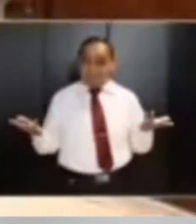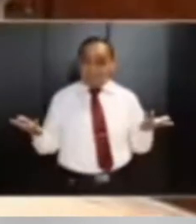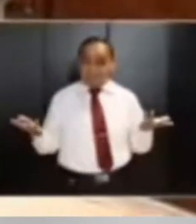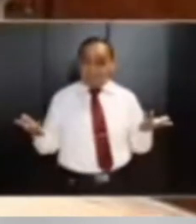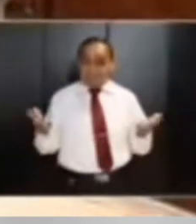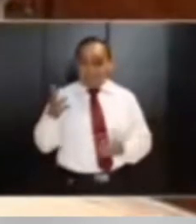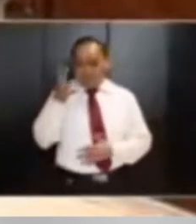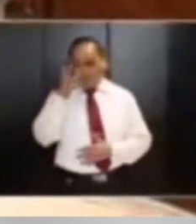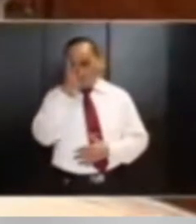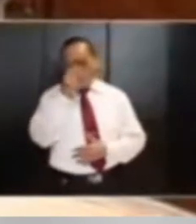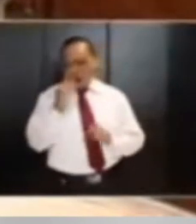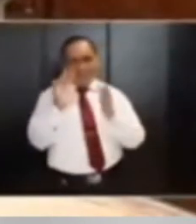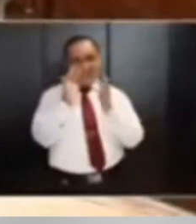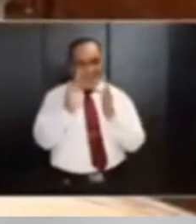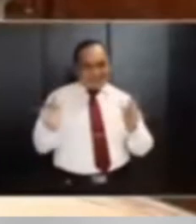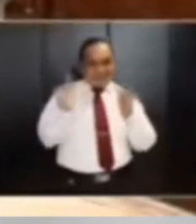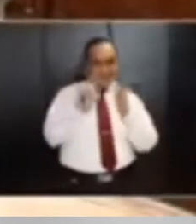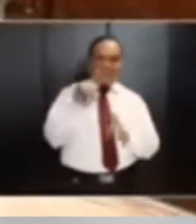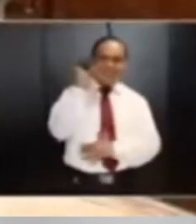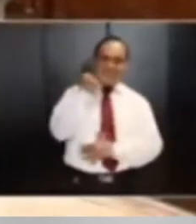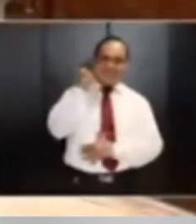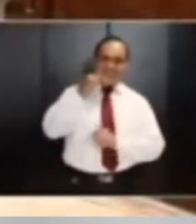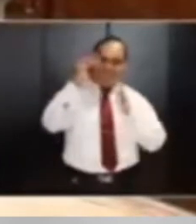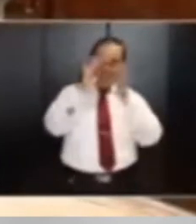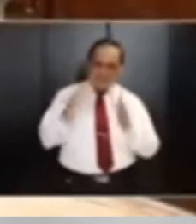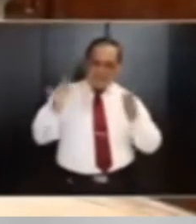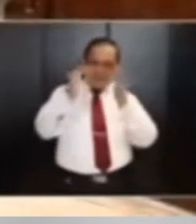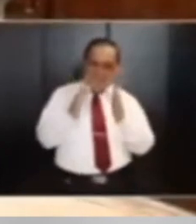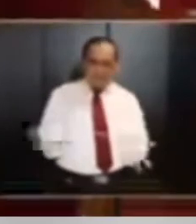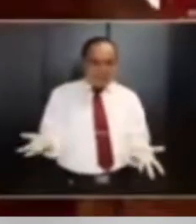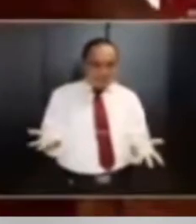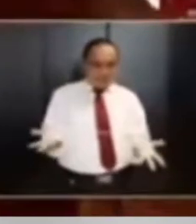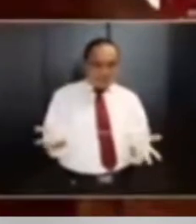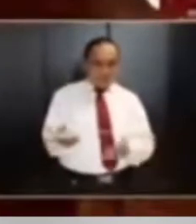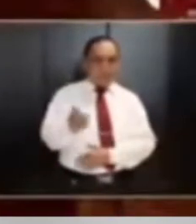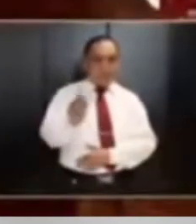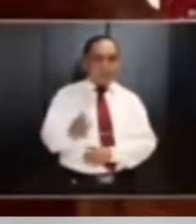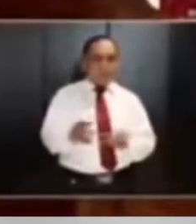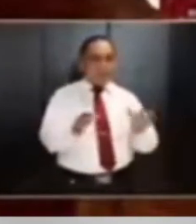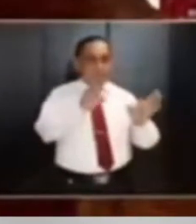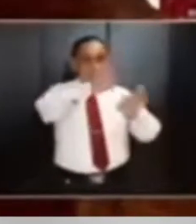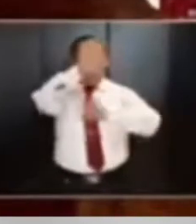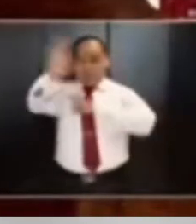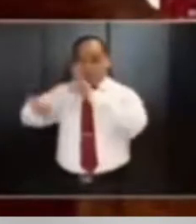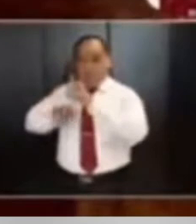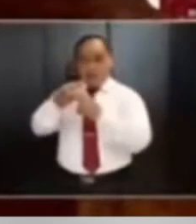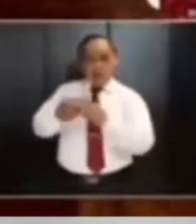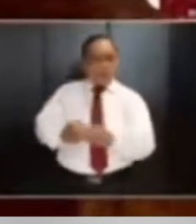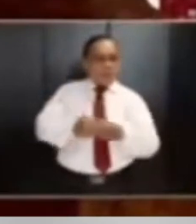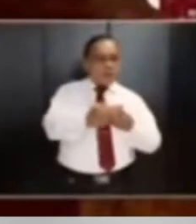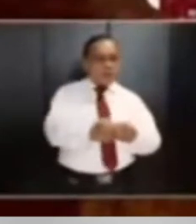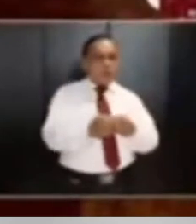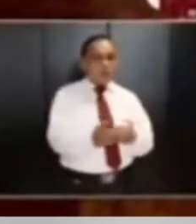el francés y habló en francés del muchacho no vaya mal interpretarlo pero que trato se le da a los proveedores